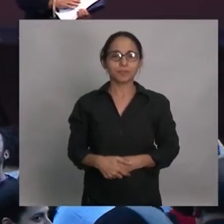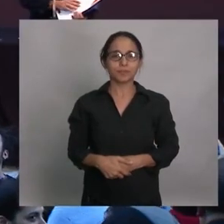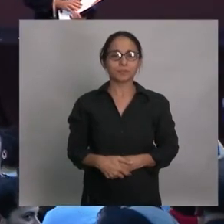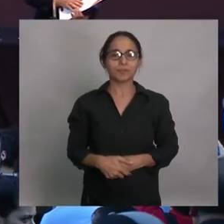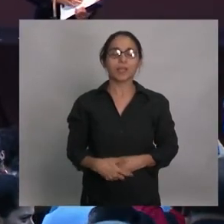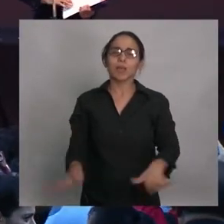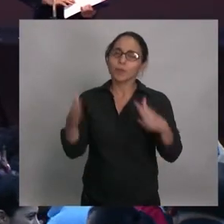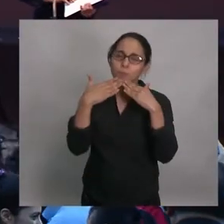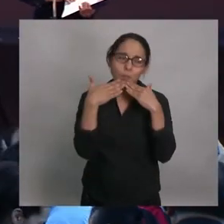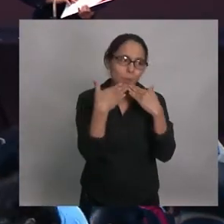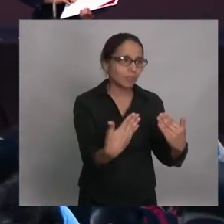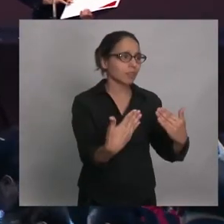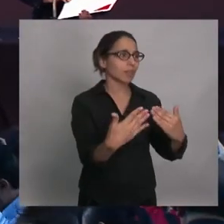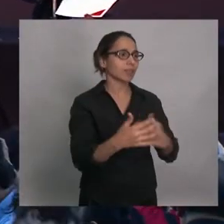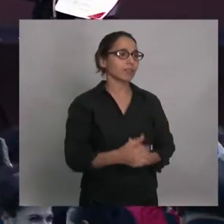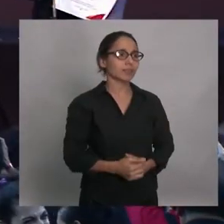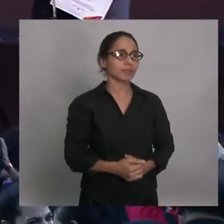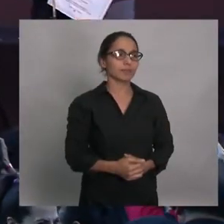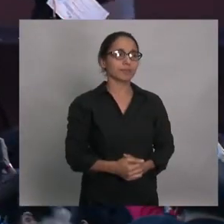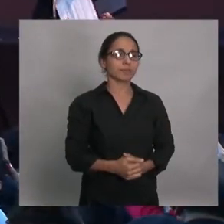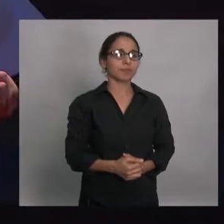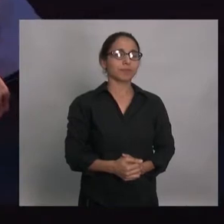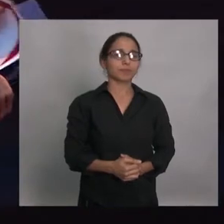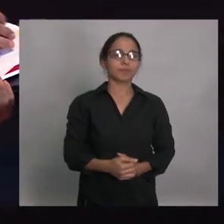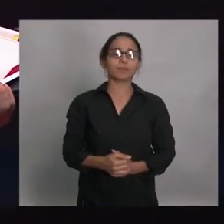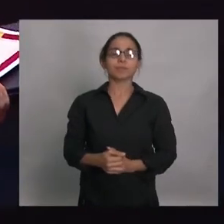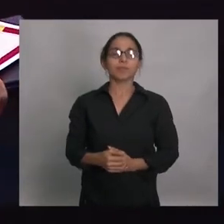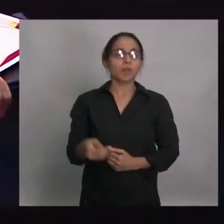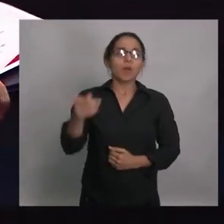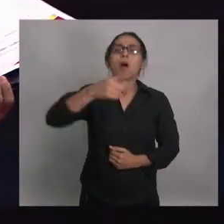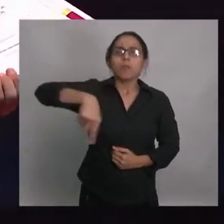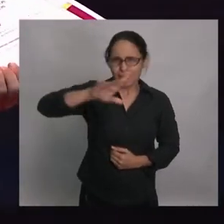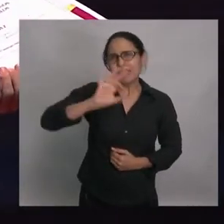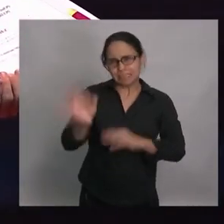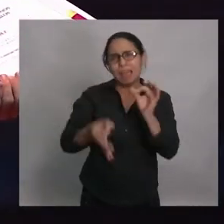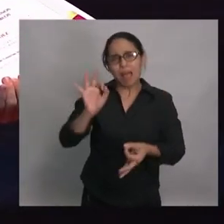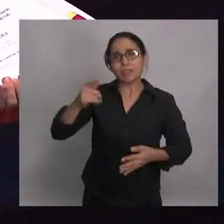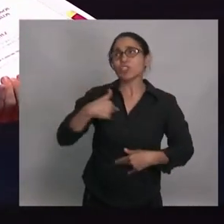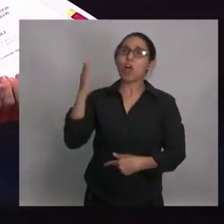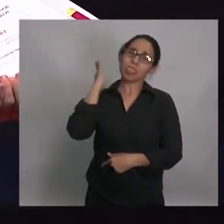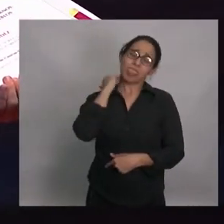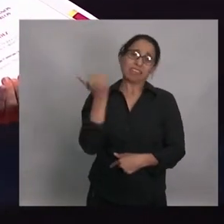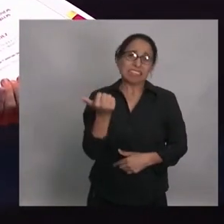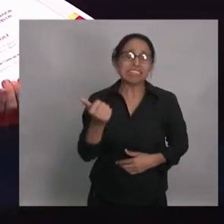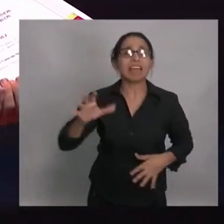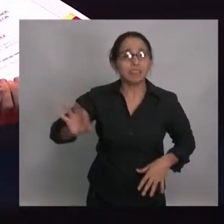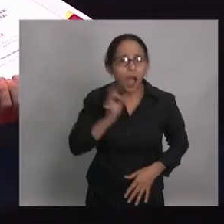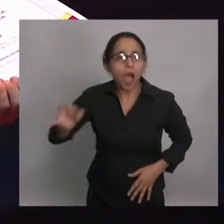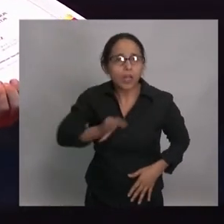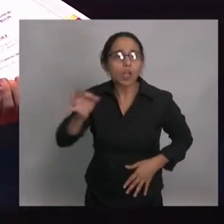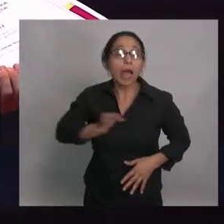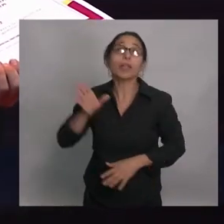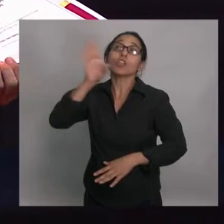muchas gracias como saben pase 16 años en prisiones de estados